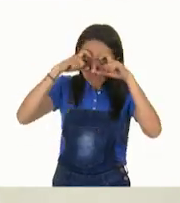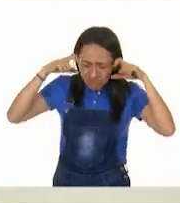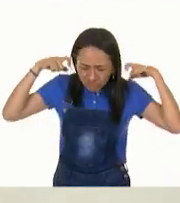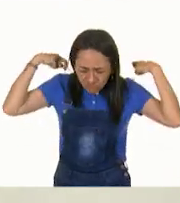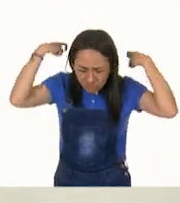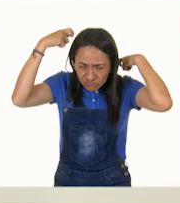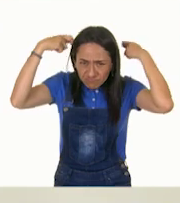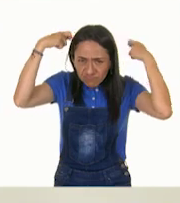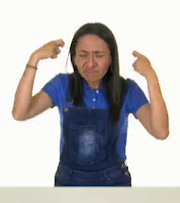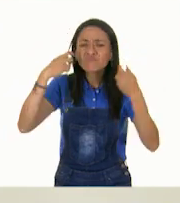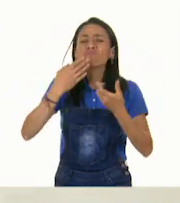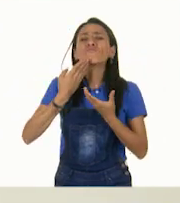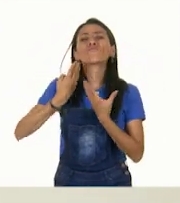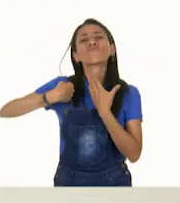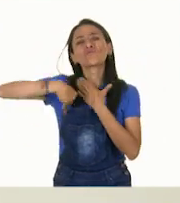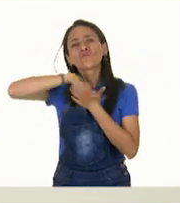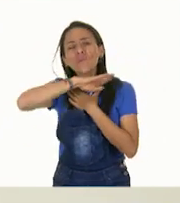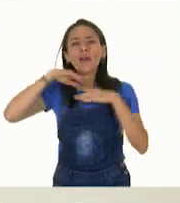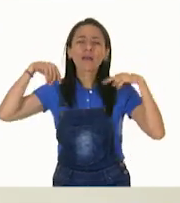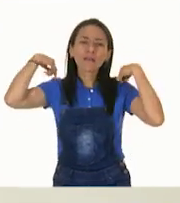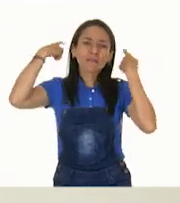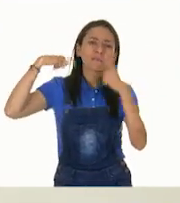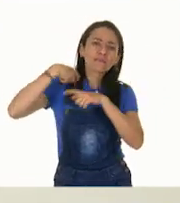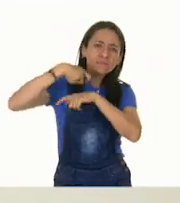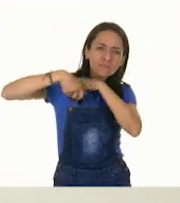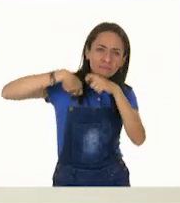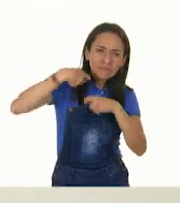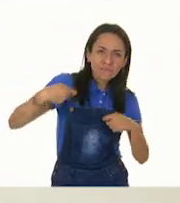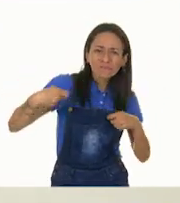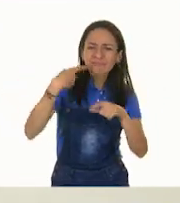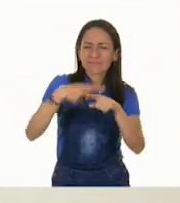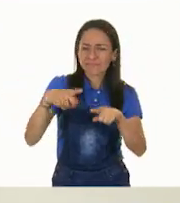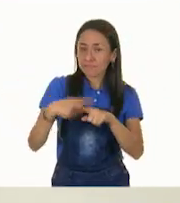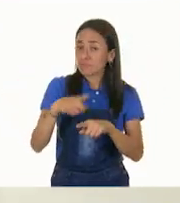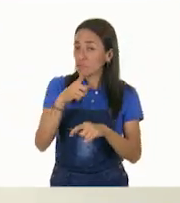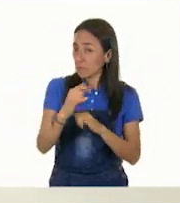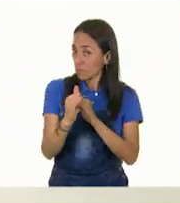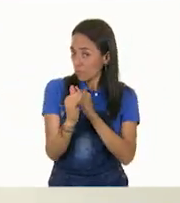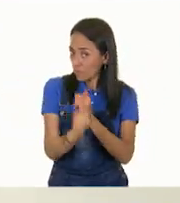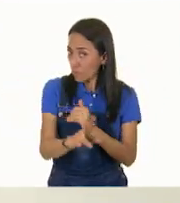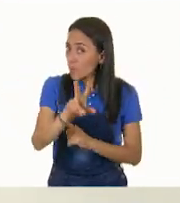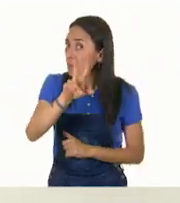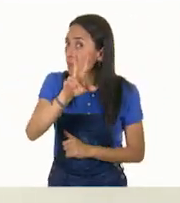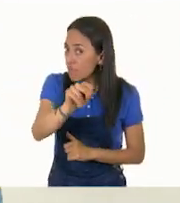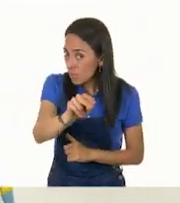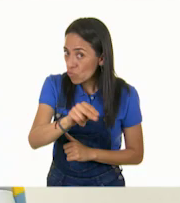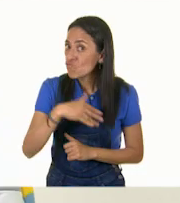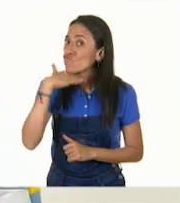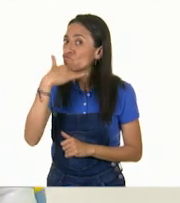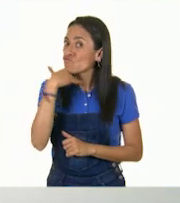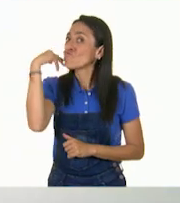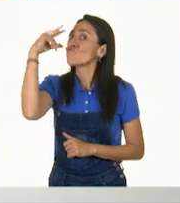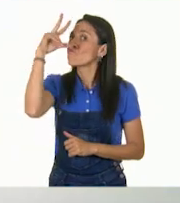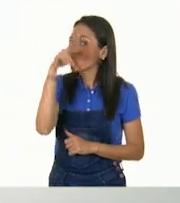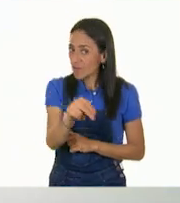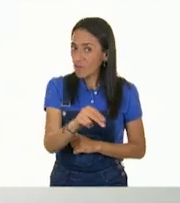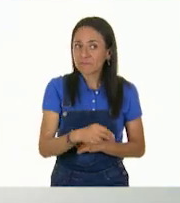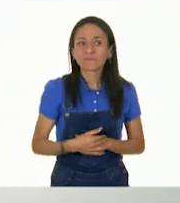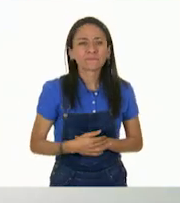bufanda una mascada un paliacate sin hacer trampa y no debes ver nada de ti cuántos dedos